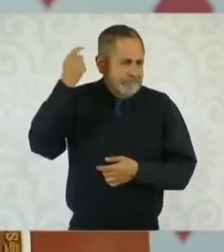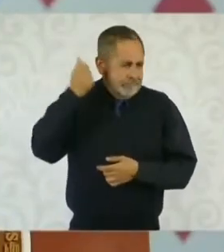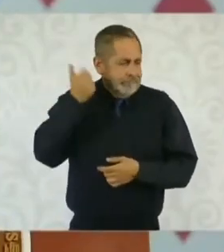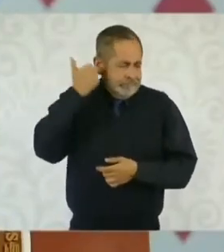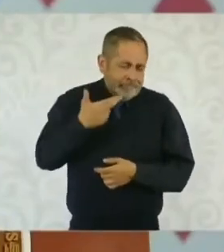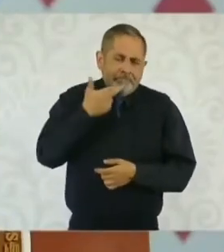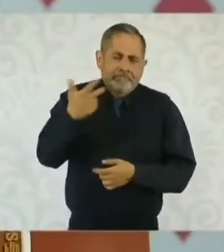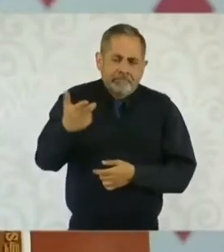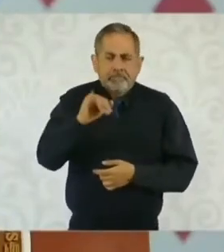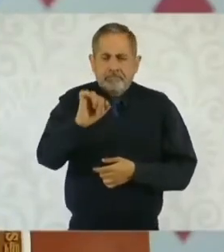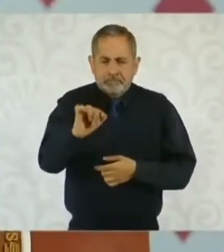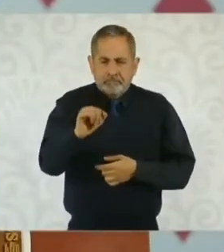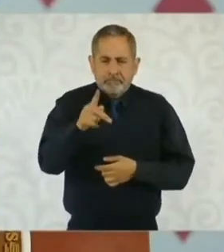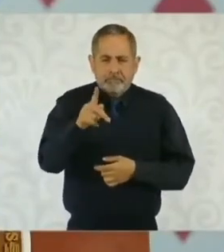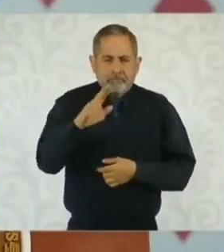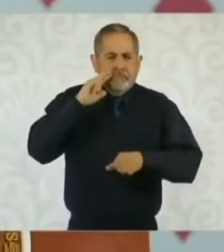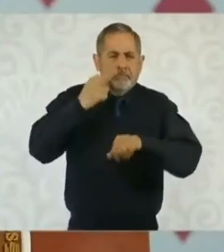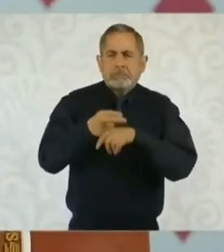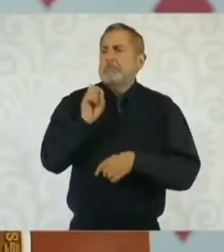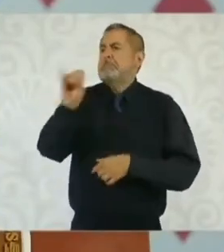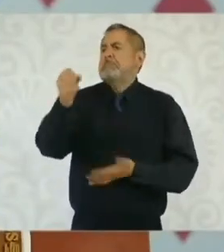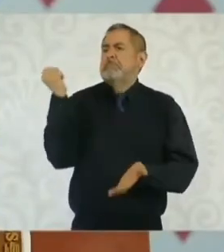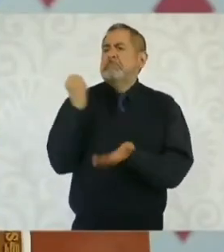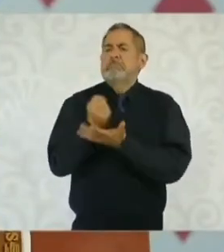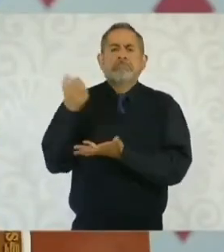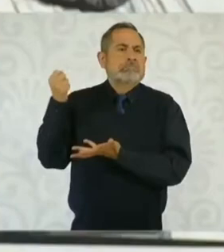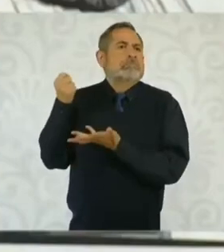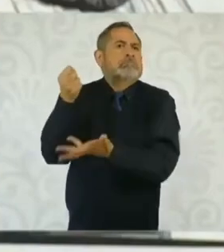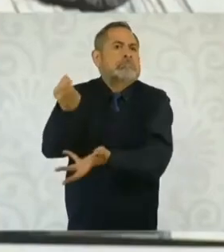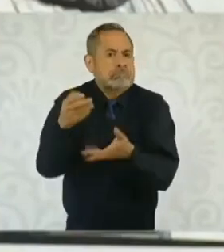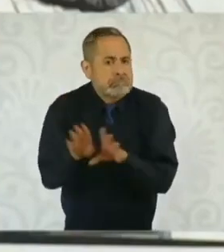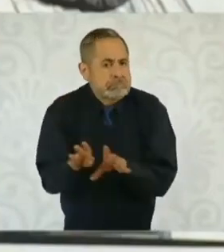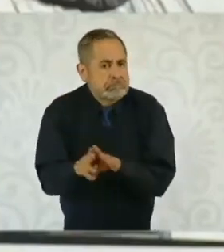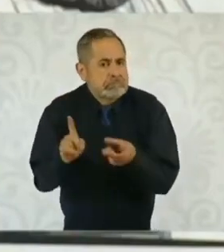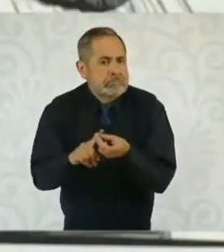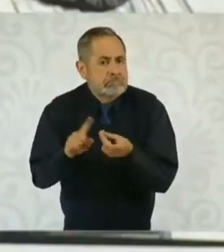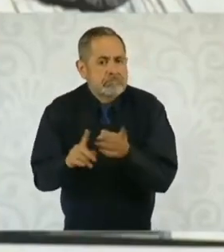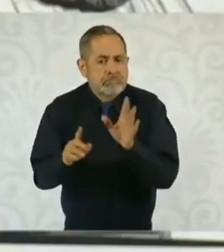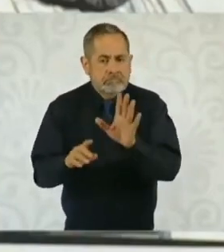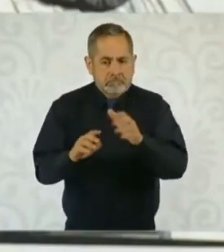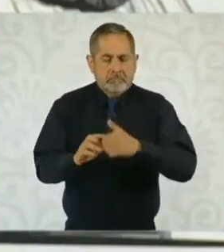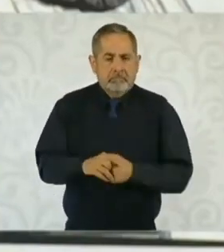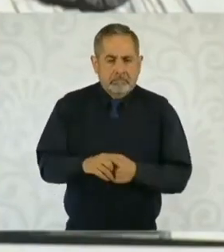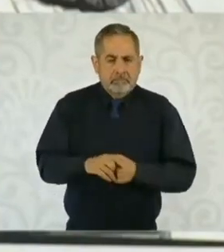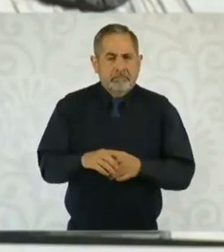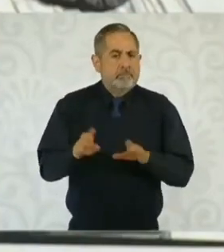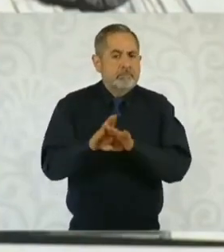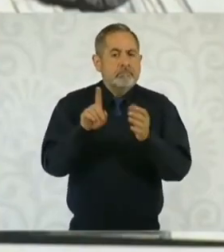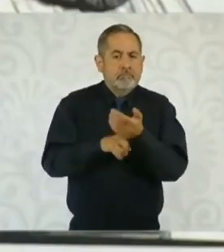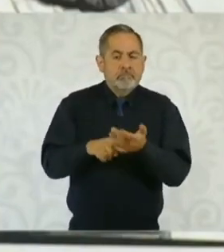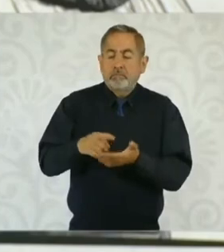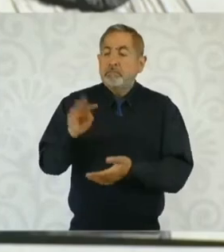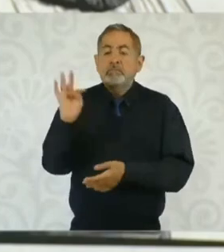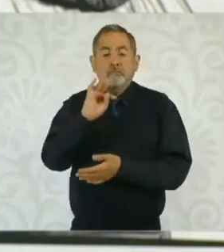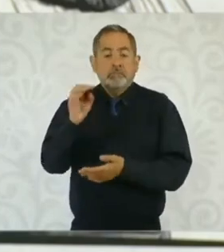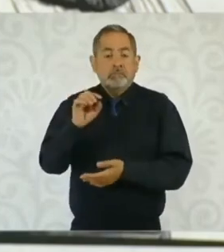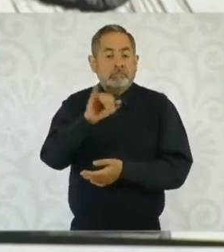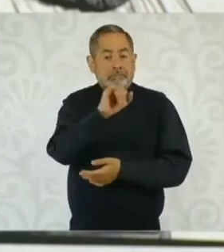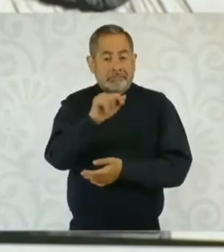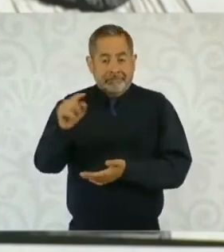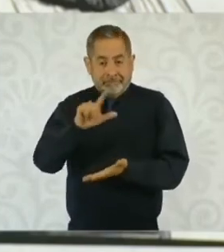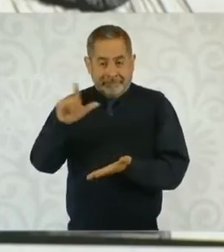pensiones, pero hay que ser responsables en términos del manejo del presupuesto. No quiere decir que si ahora se aprueba esta ley del